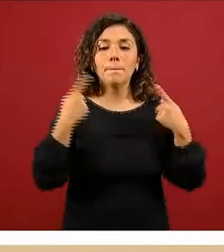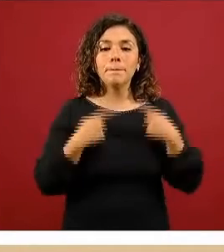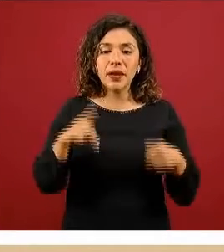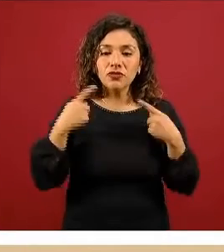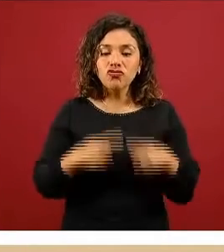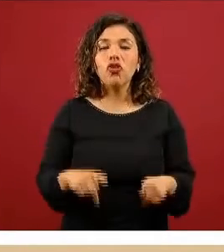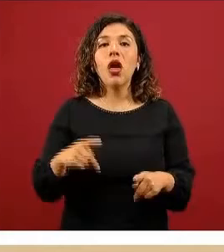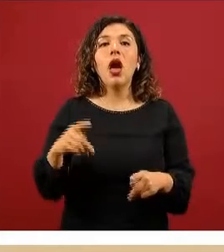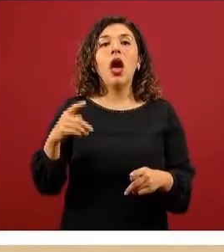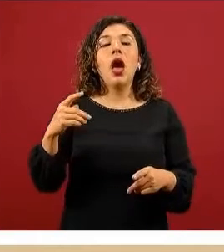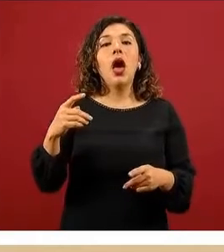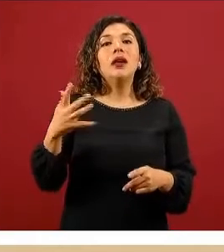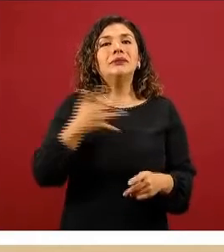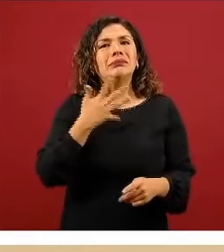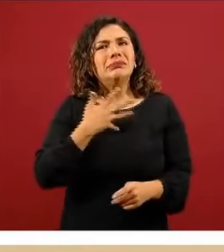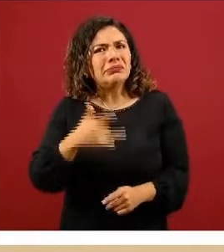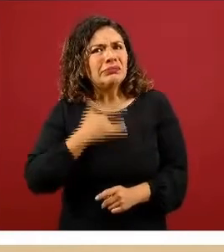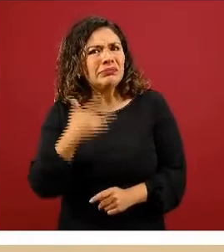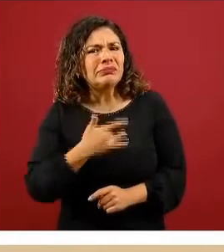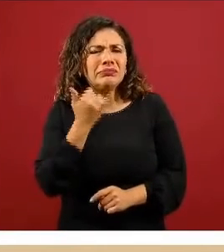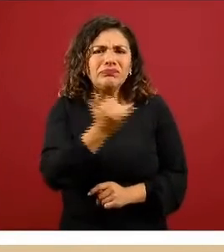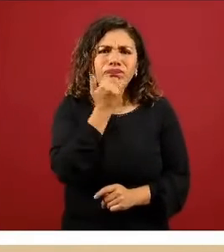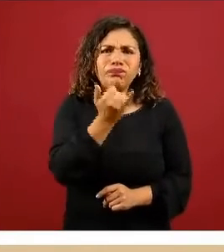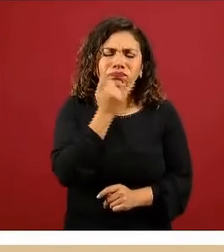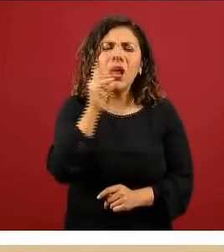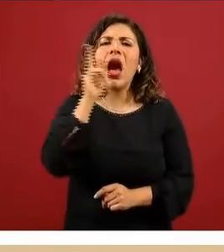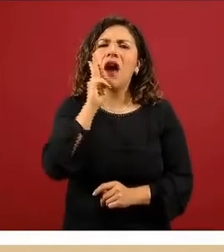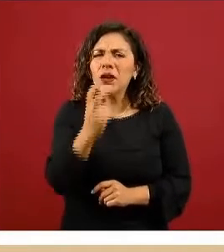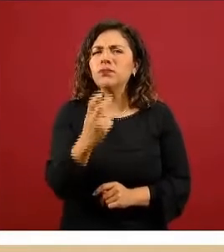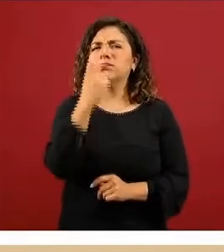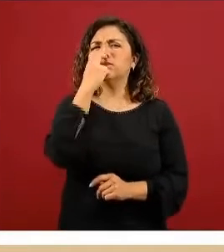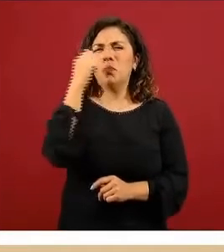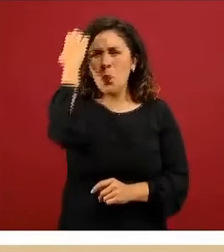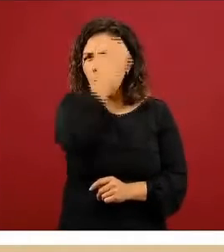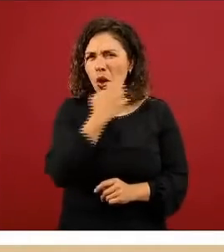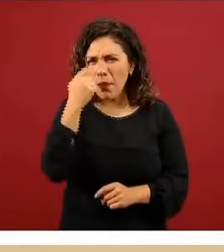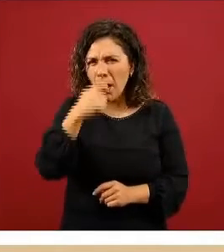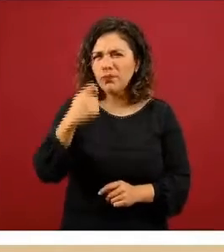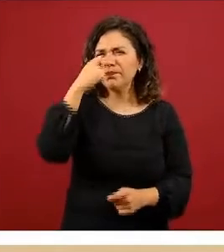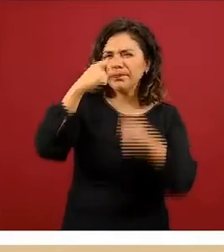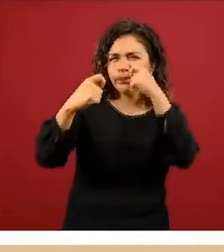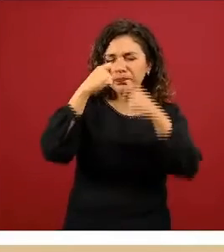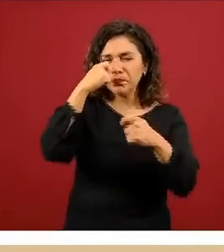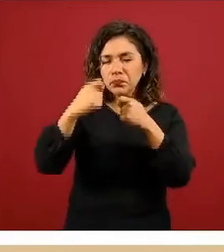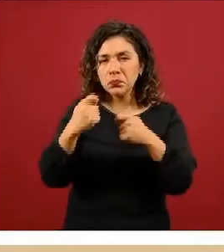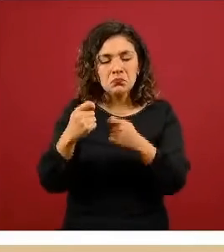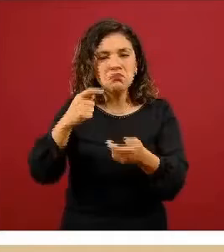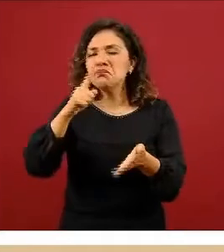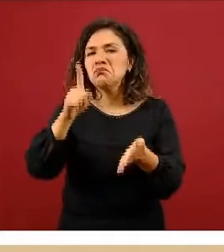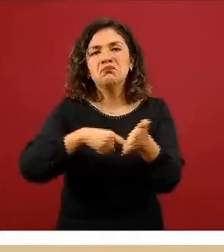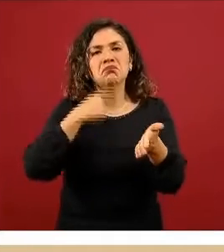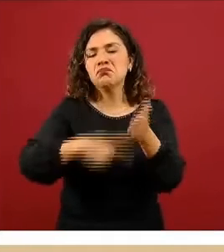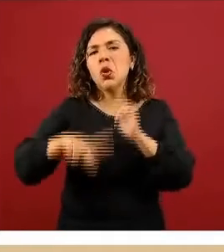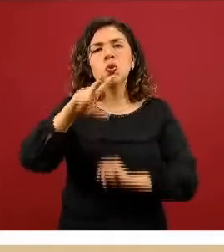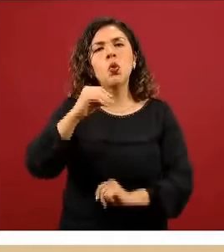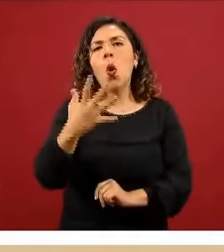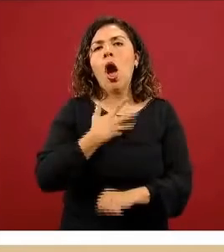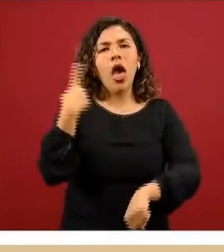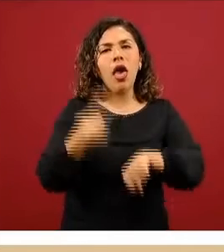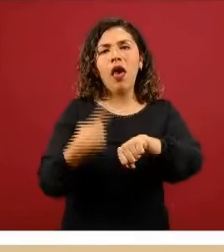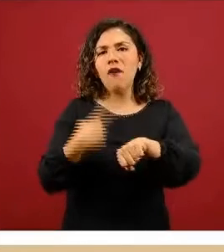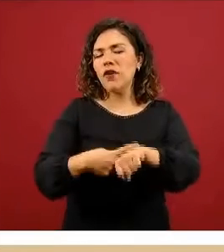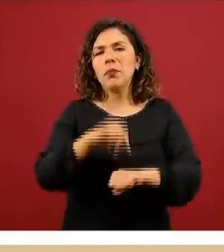438.468 personas que han tenido los síntomas, se les ha hecho la prueba de laboratorio y han descartado que